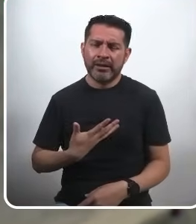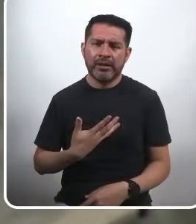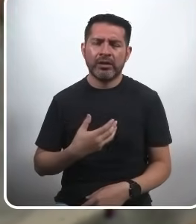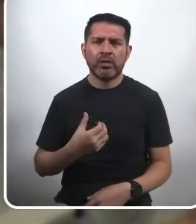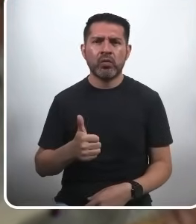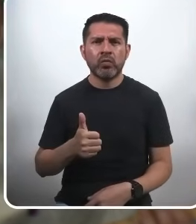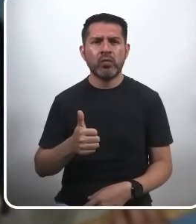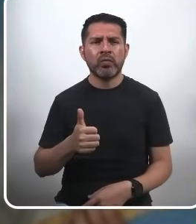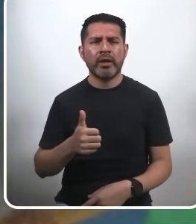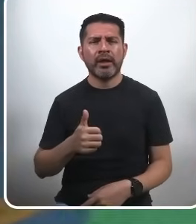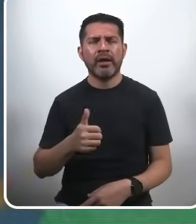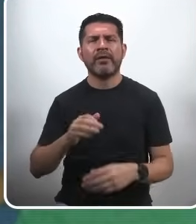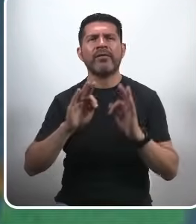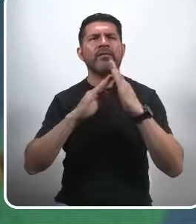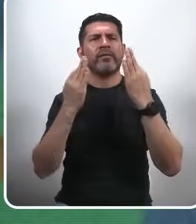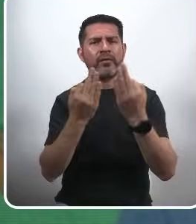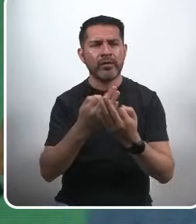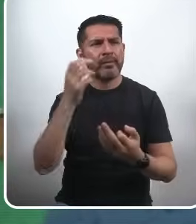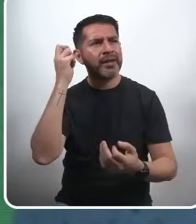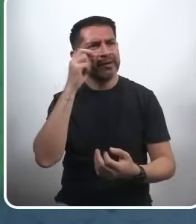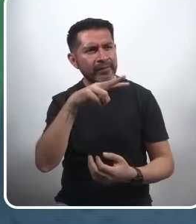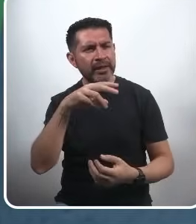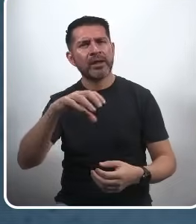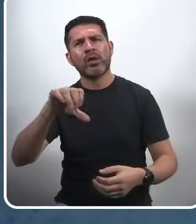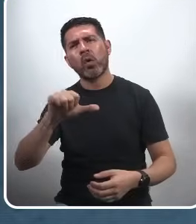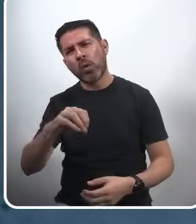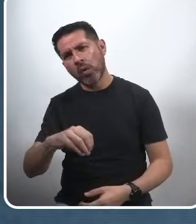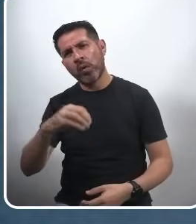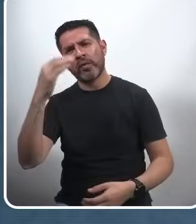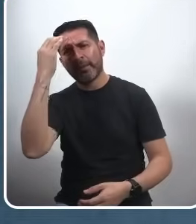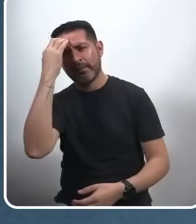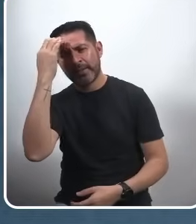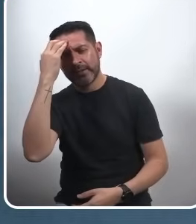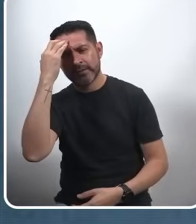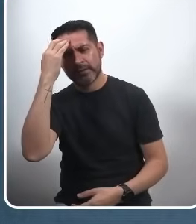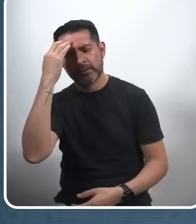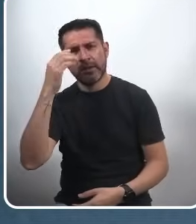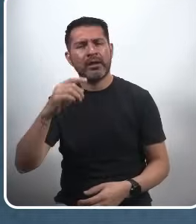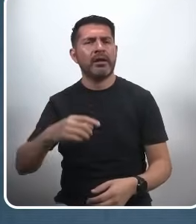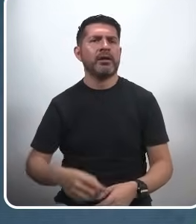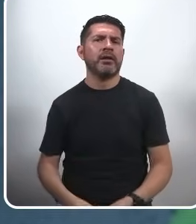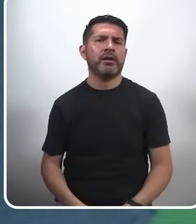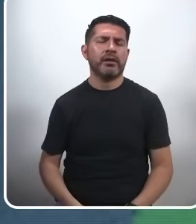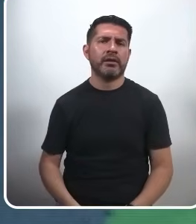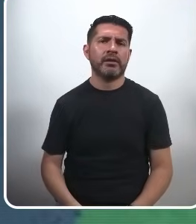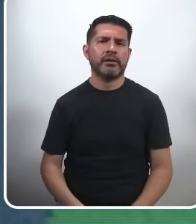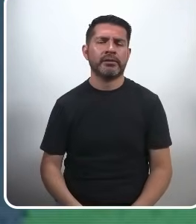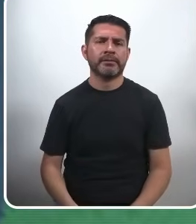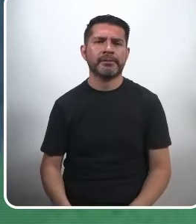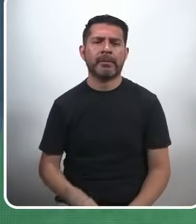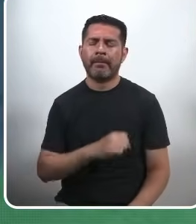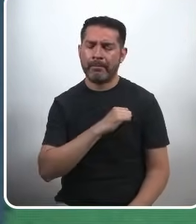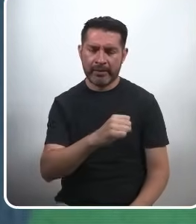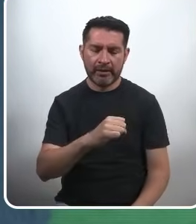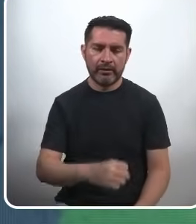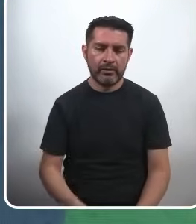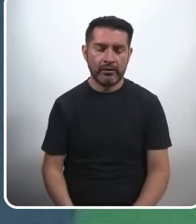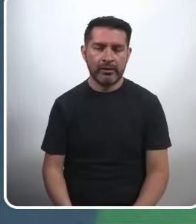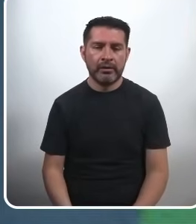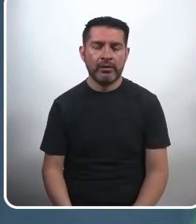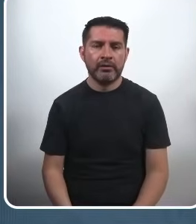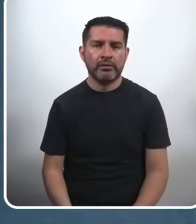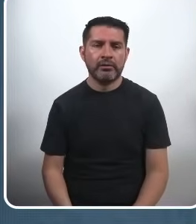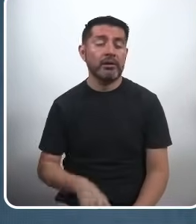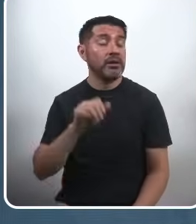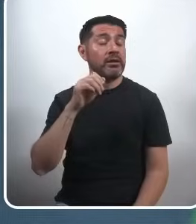Quizá todos te han dicho: no es eso, no es por ahí. La Biblia misma. Pero tú estás empeñado. Esta es mi